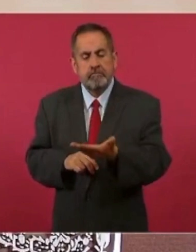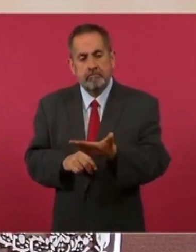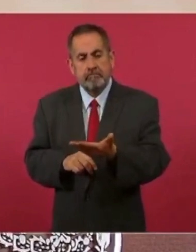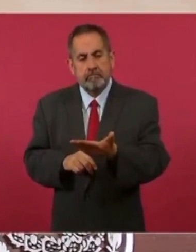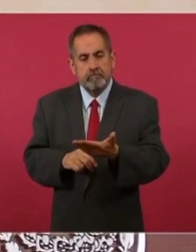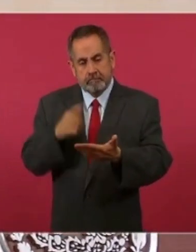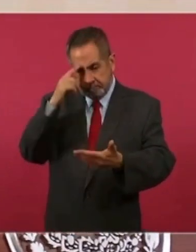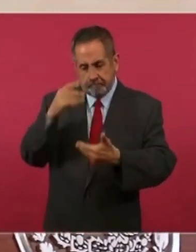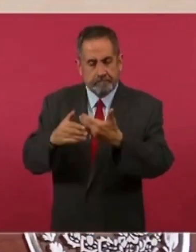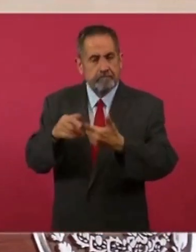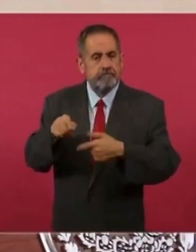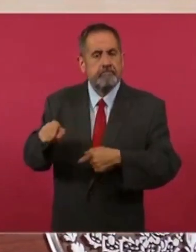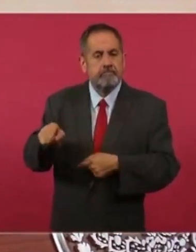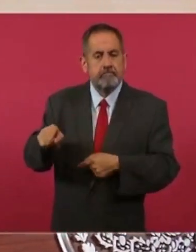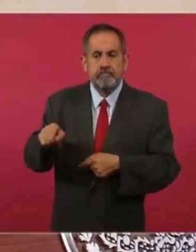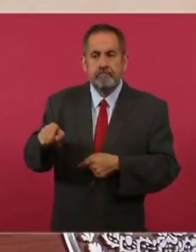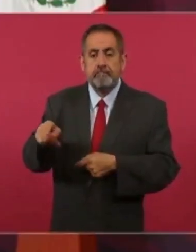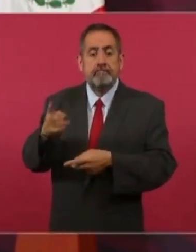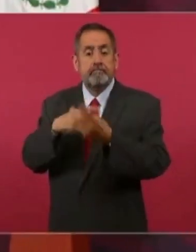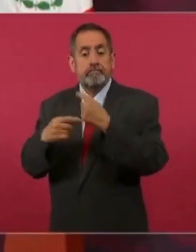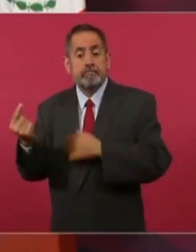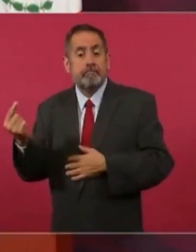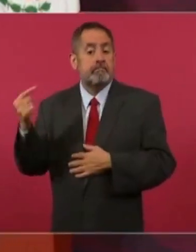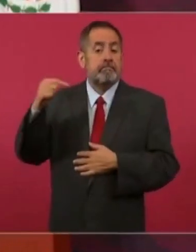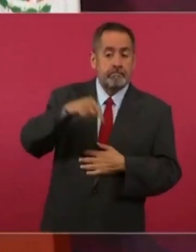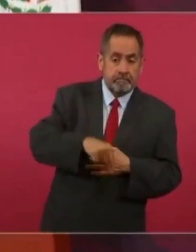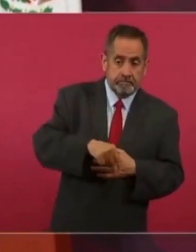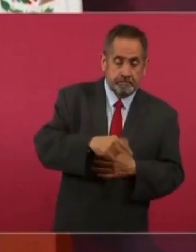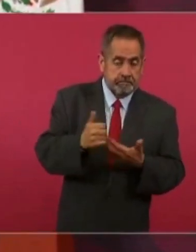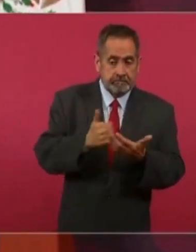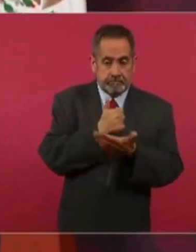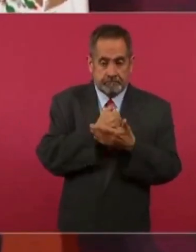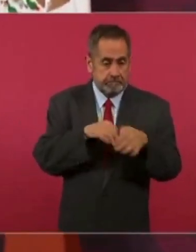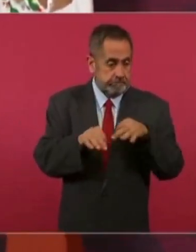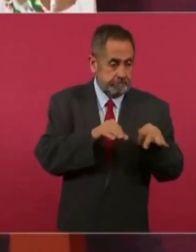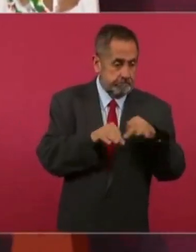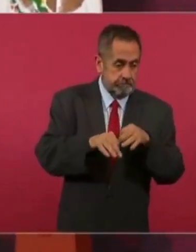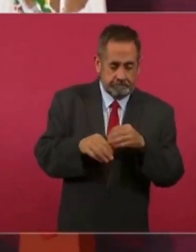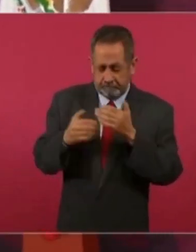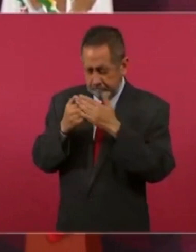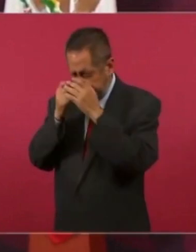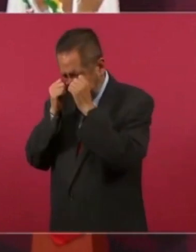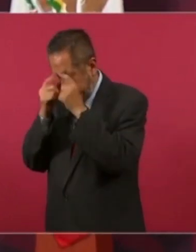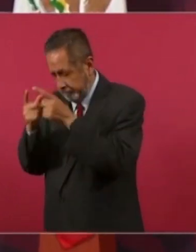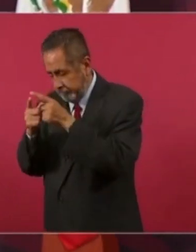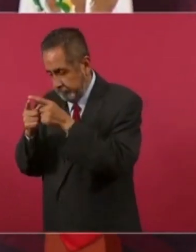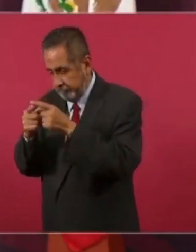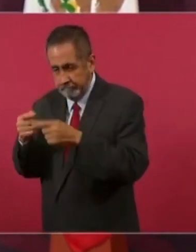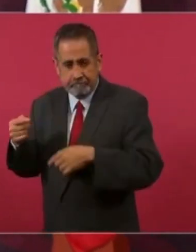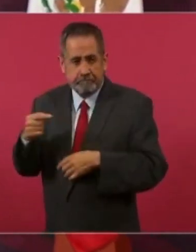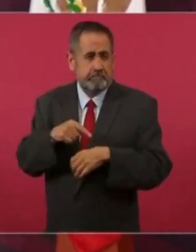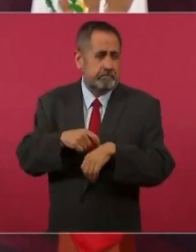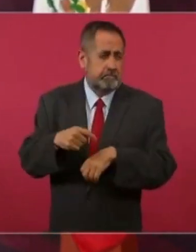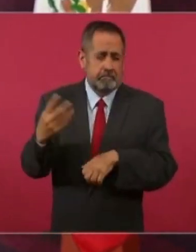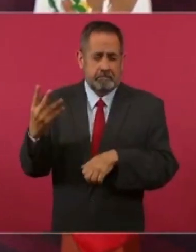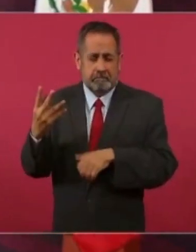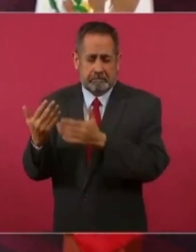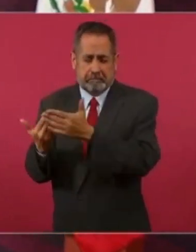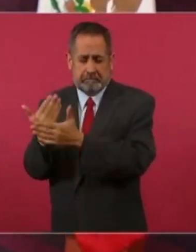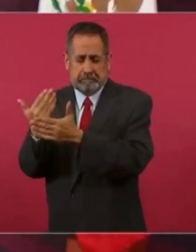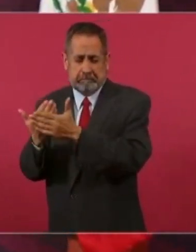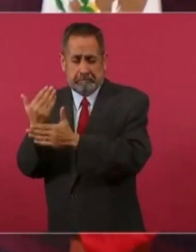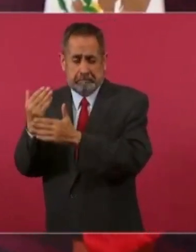para venir a trabajar en la ciudad. Hay quienes se levantan a las 4 de la